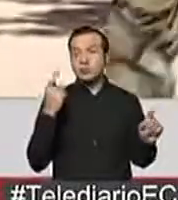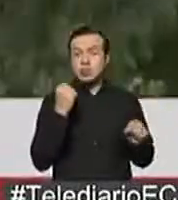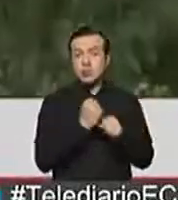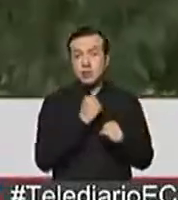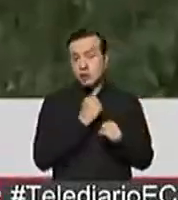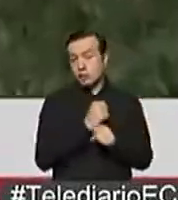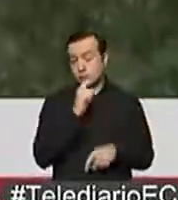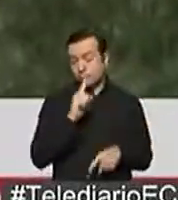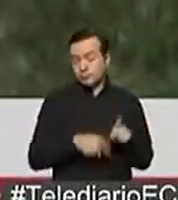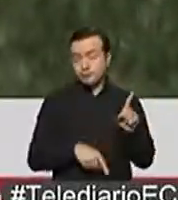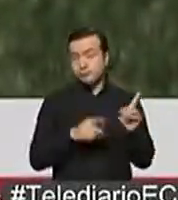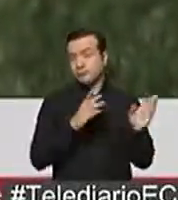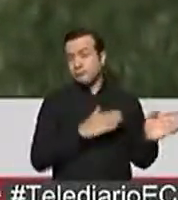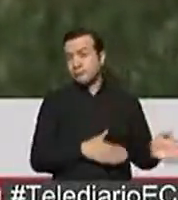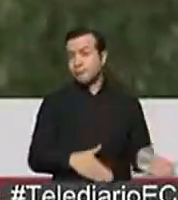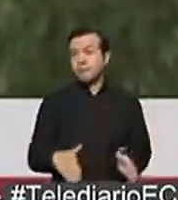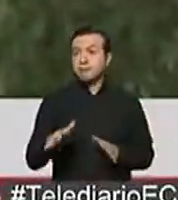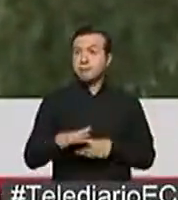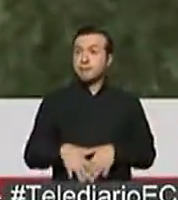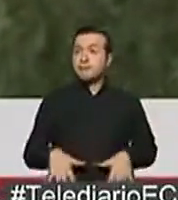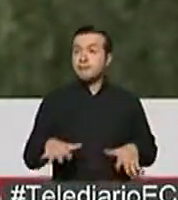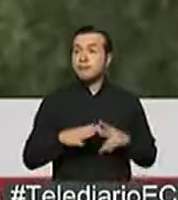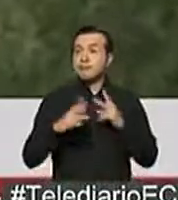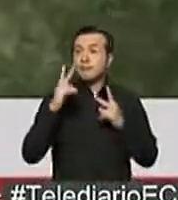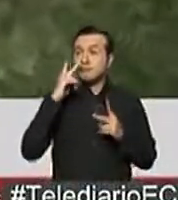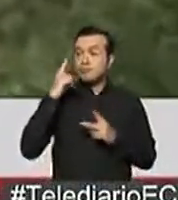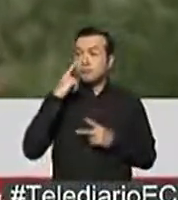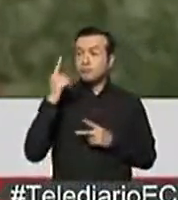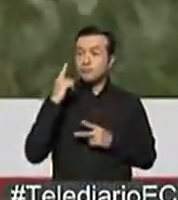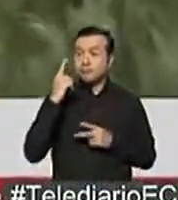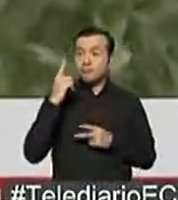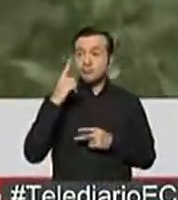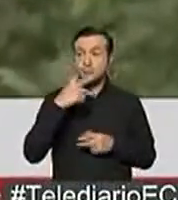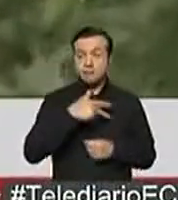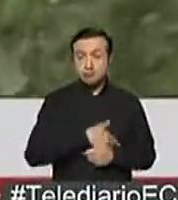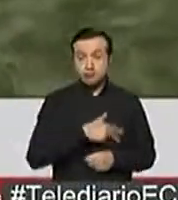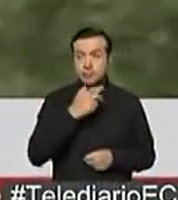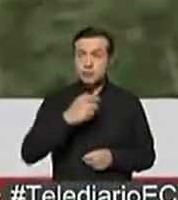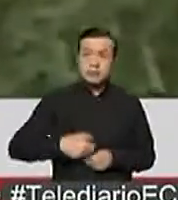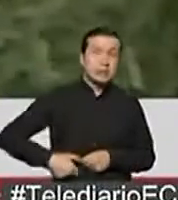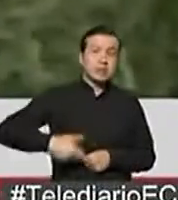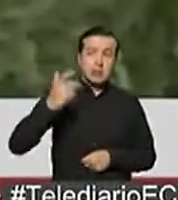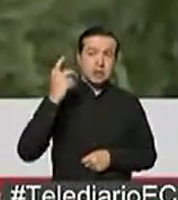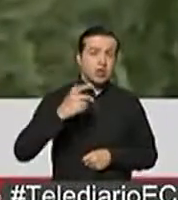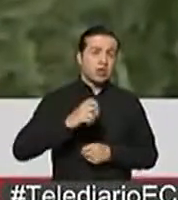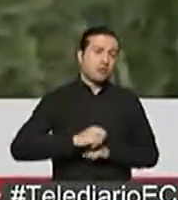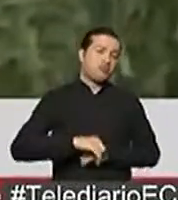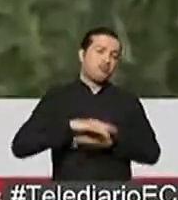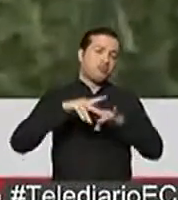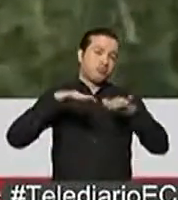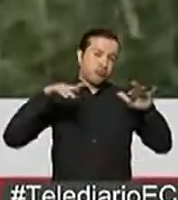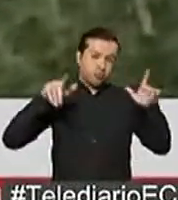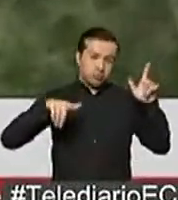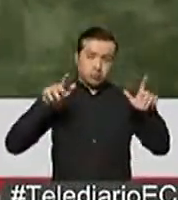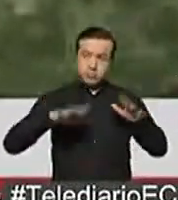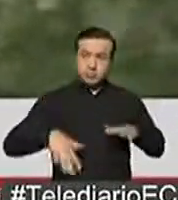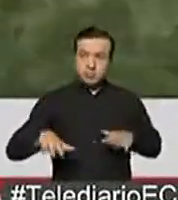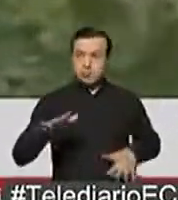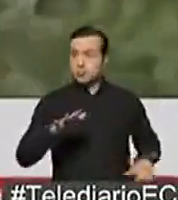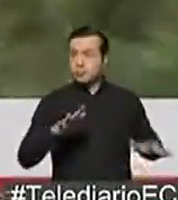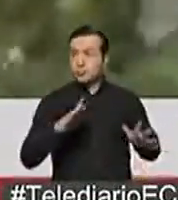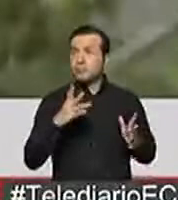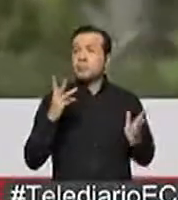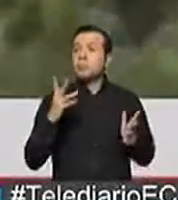trabajar. Durante estos días en esta zona, se ve como los uniformados utilizan bombas lacrimógenas y balines de goma para reprimir a los manifestantes,